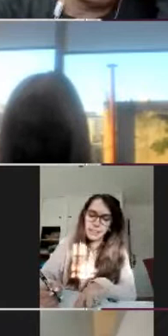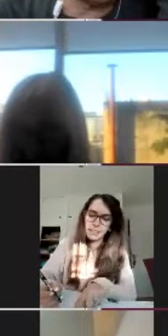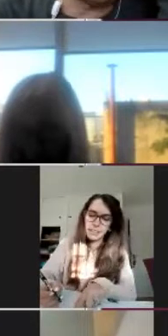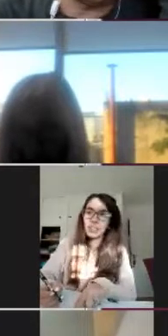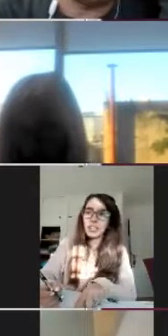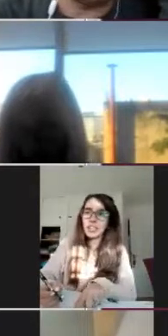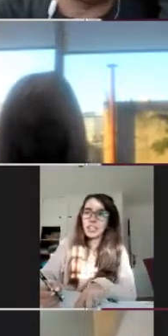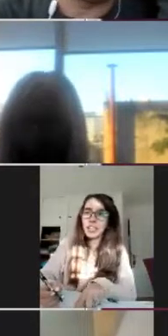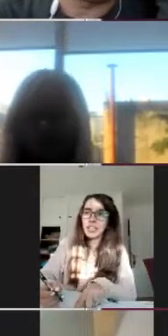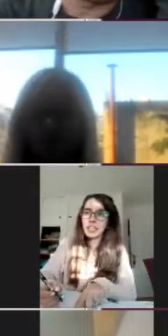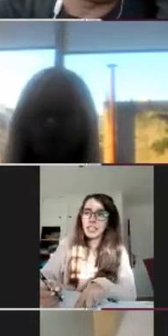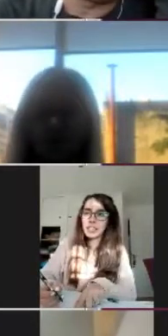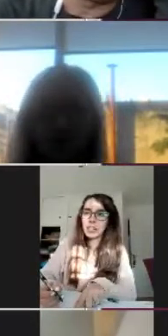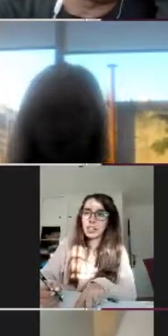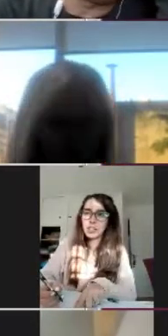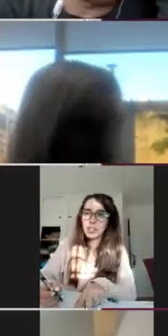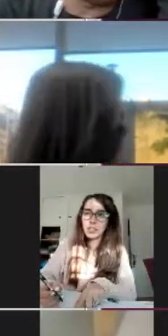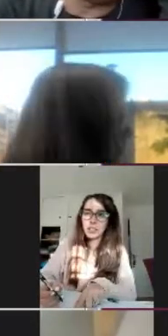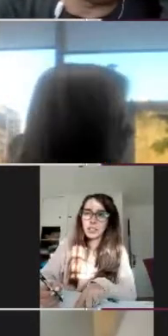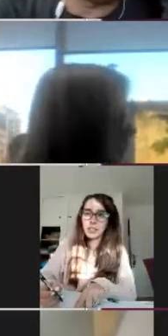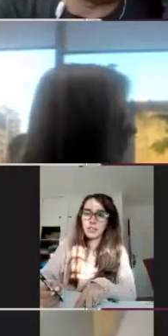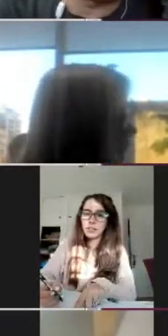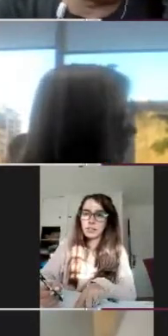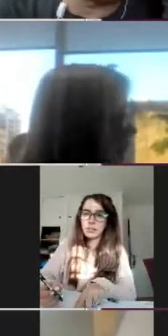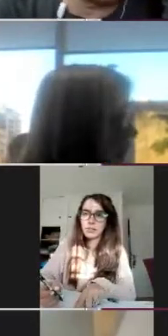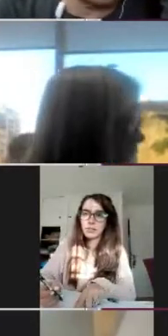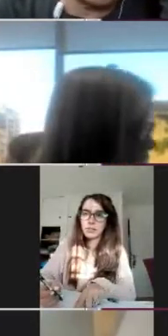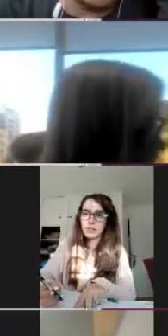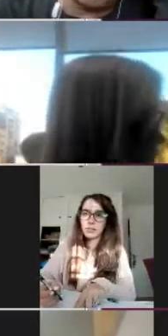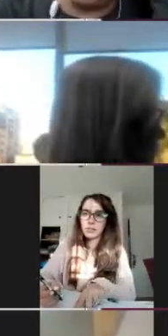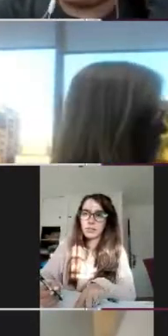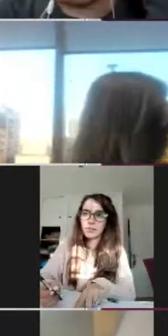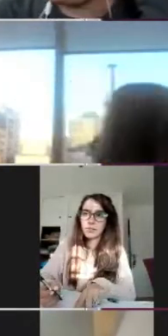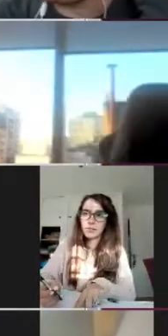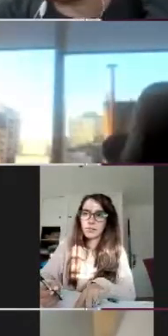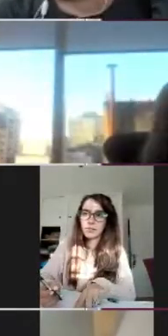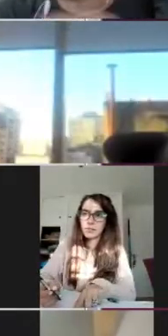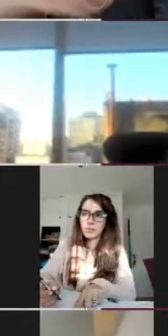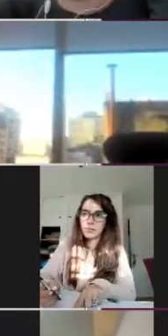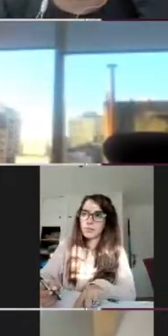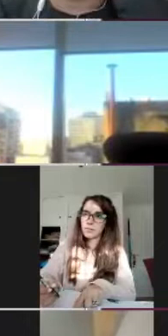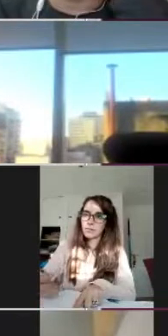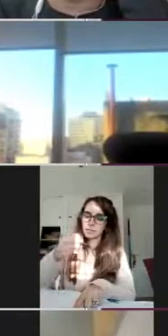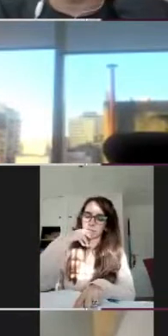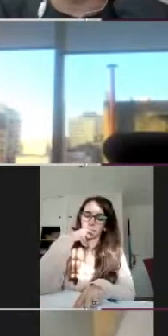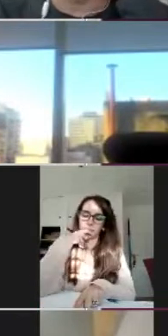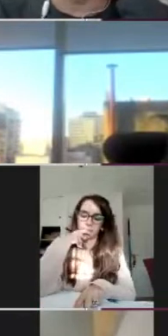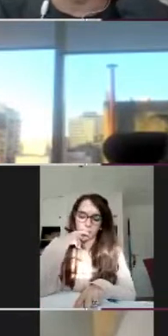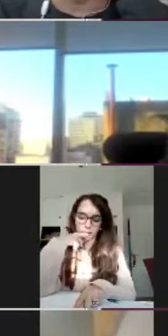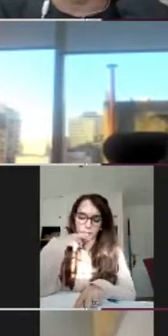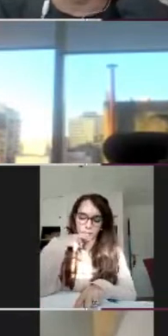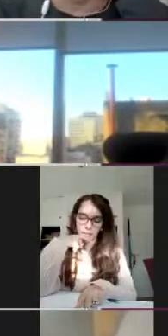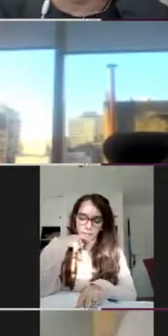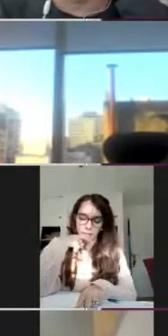adquisición 30 del 6 del 85. Está bien. ¿Y tipo de beneficio? ¿Qué tipo de beneficio dice?